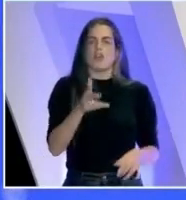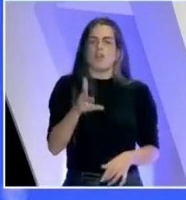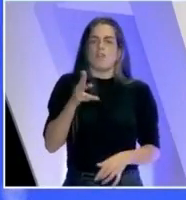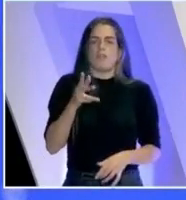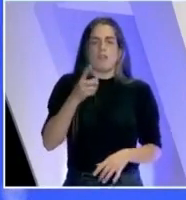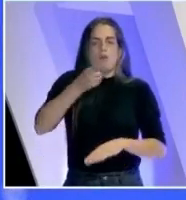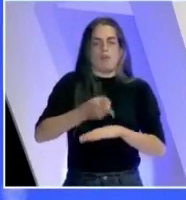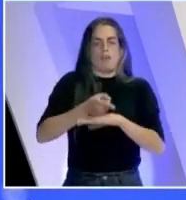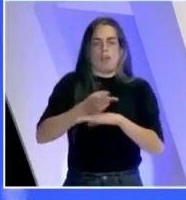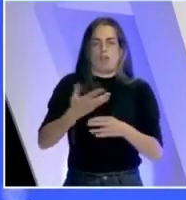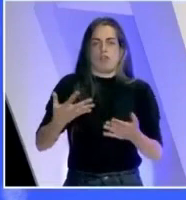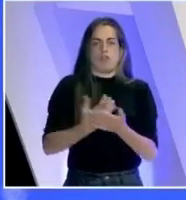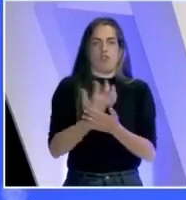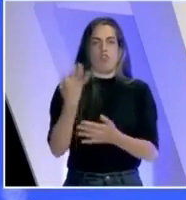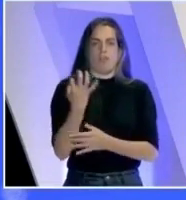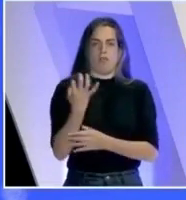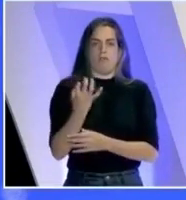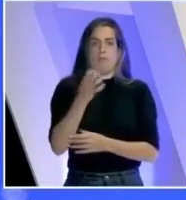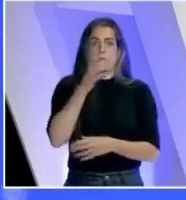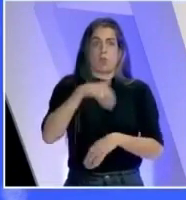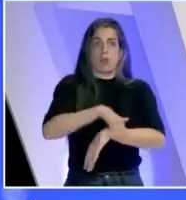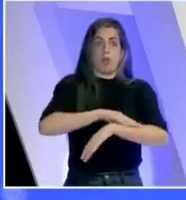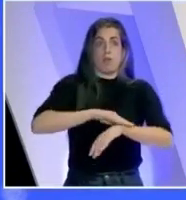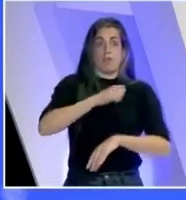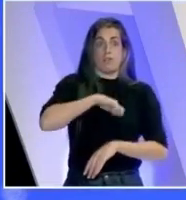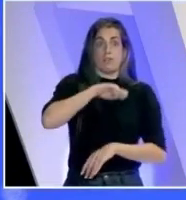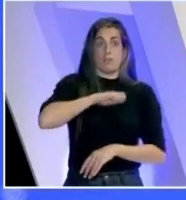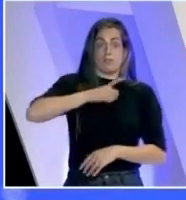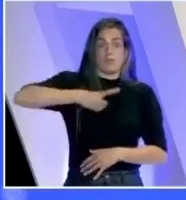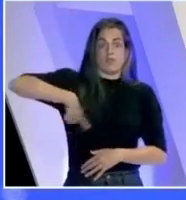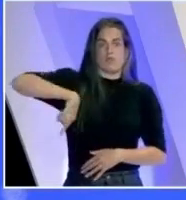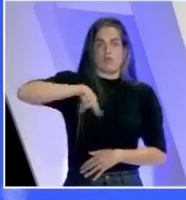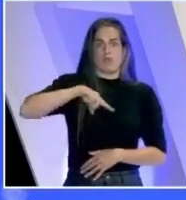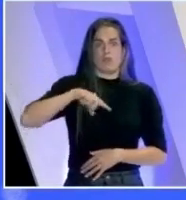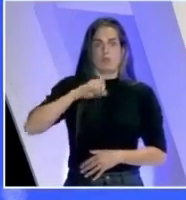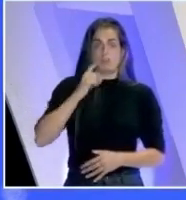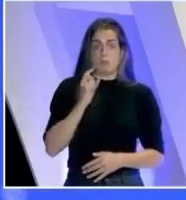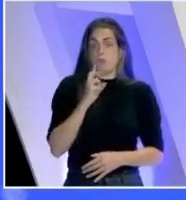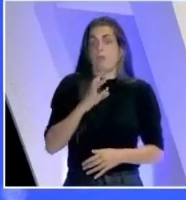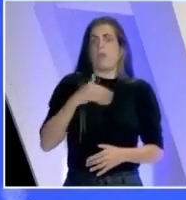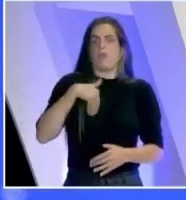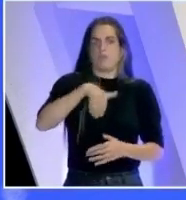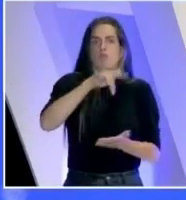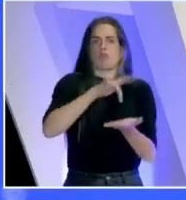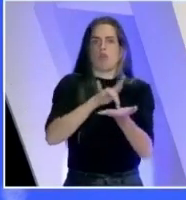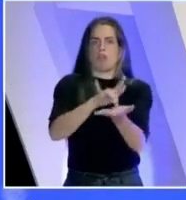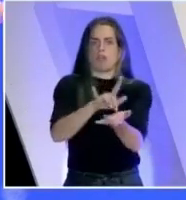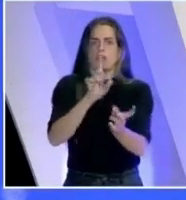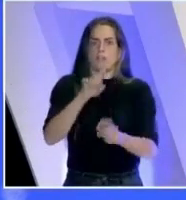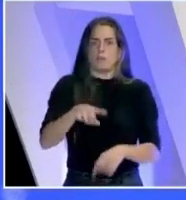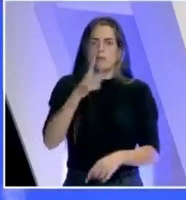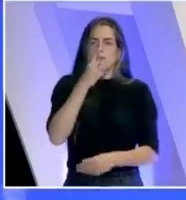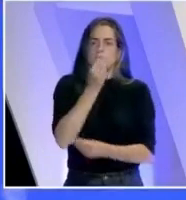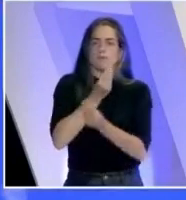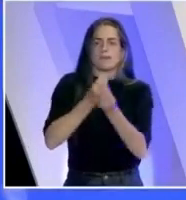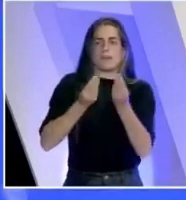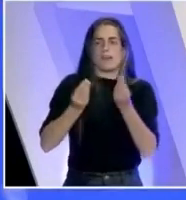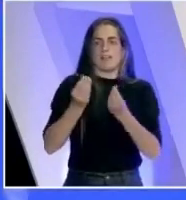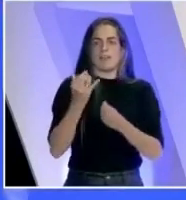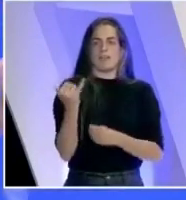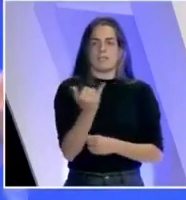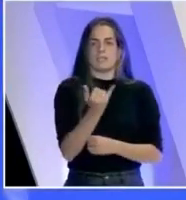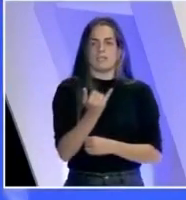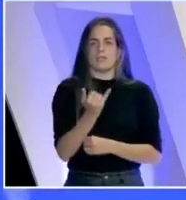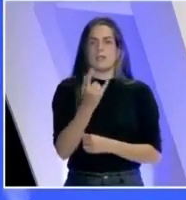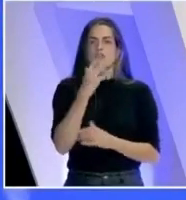tenemos. Porque este gobierno, el gobierno de España, como los que vendrán en el futuro, tenemos aspiraciones, no voy a